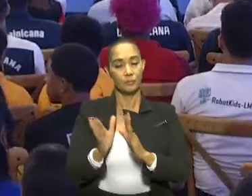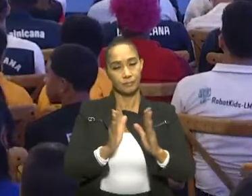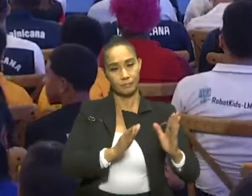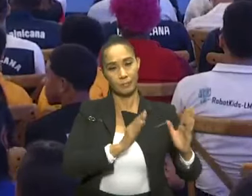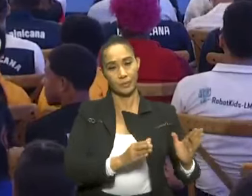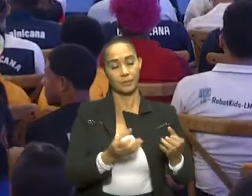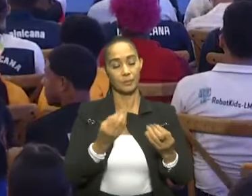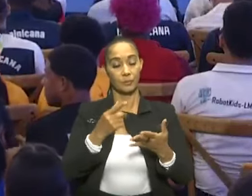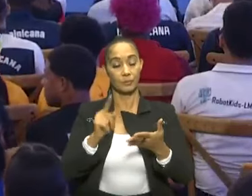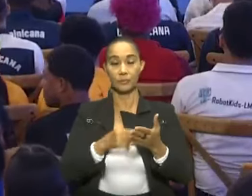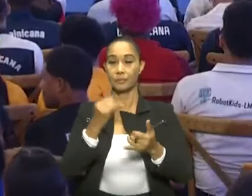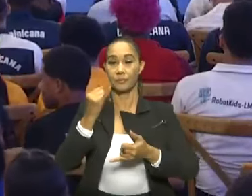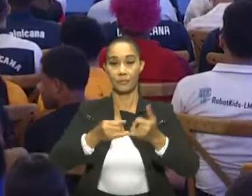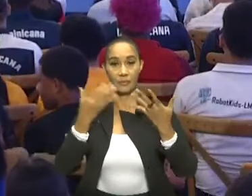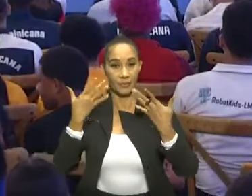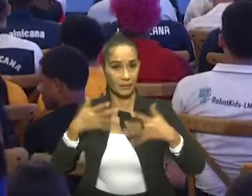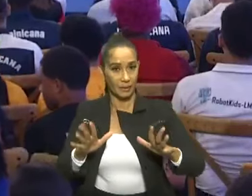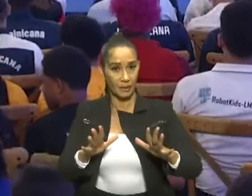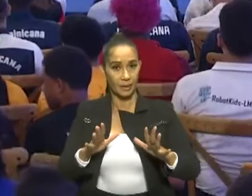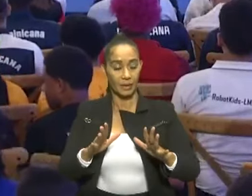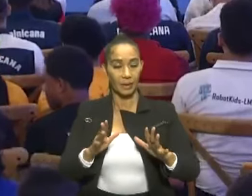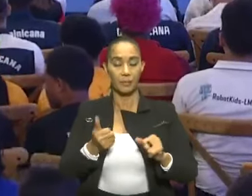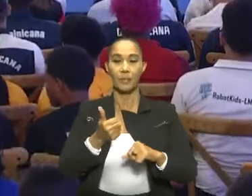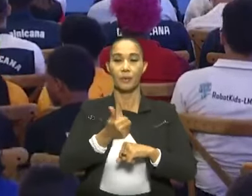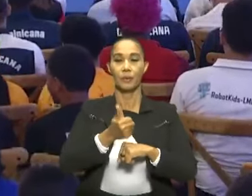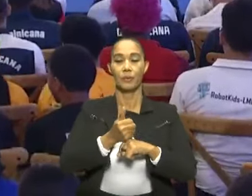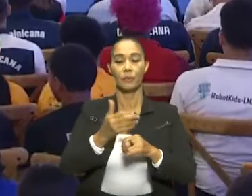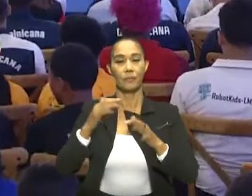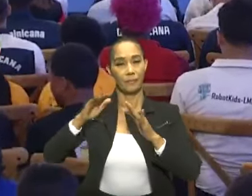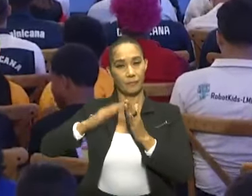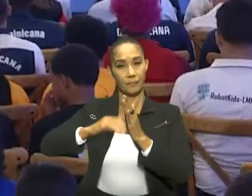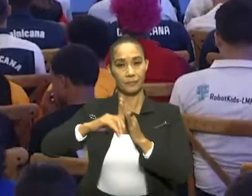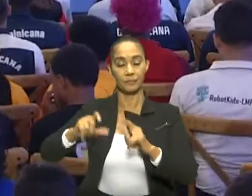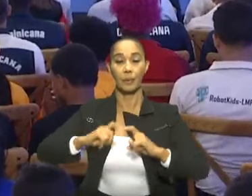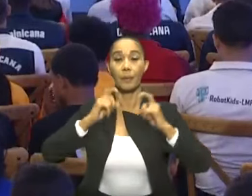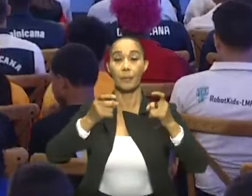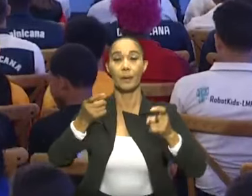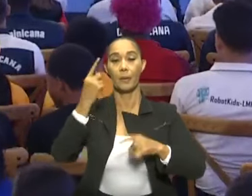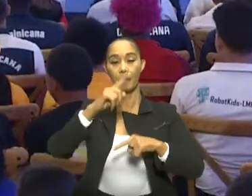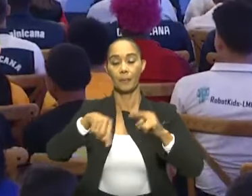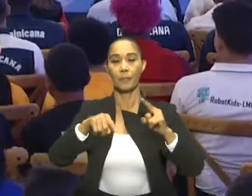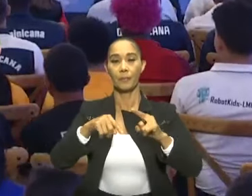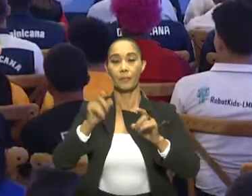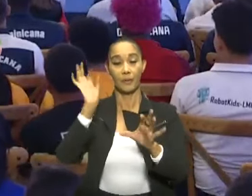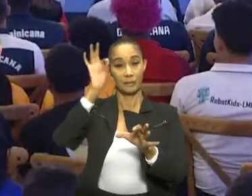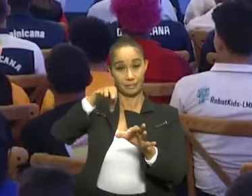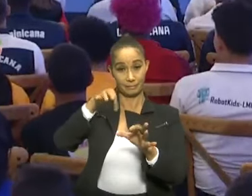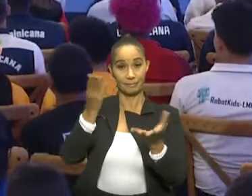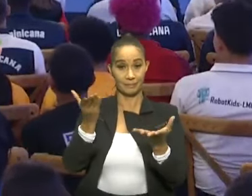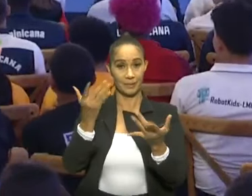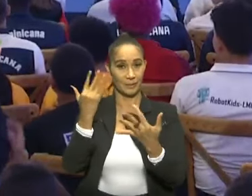procesos, muchas de ellas listas, pero inhabilitado de entregarlo por la selección.